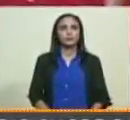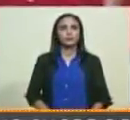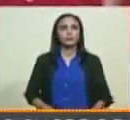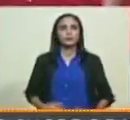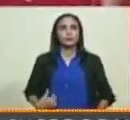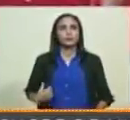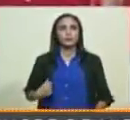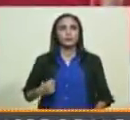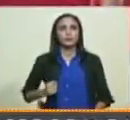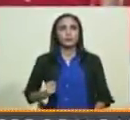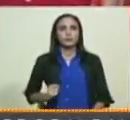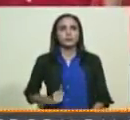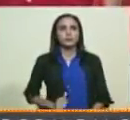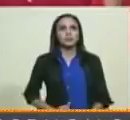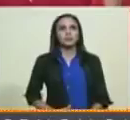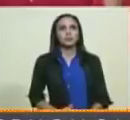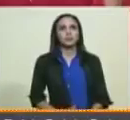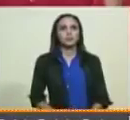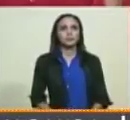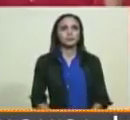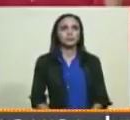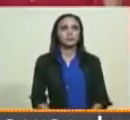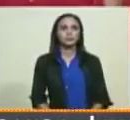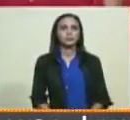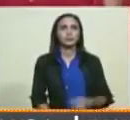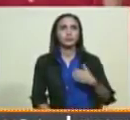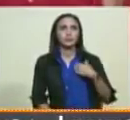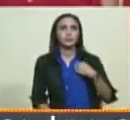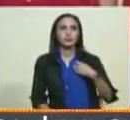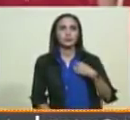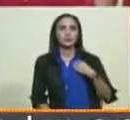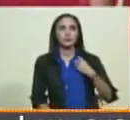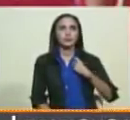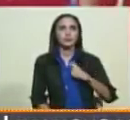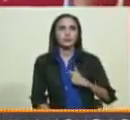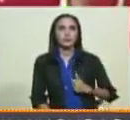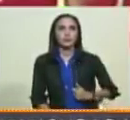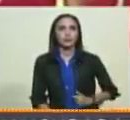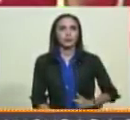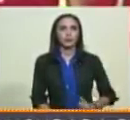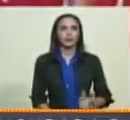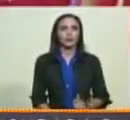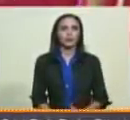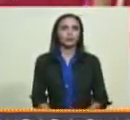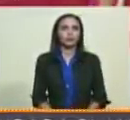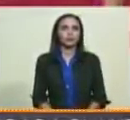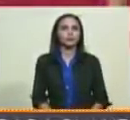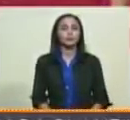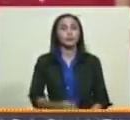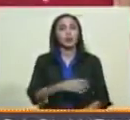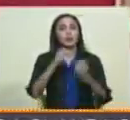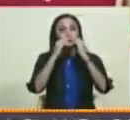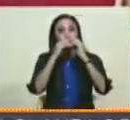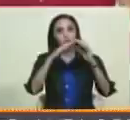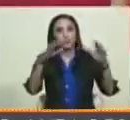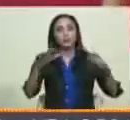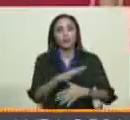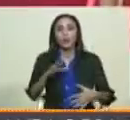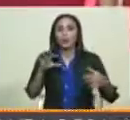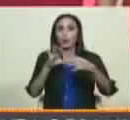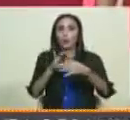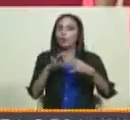enviar un mensaje de paz y además un mensaje de unión a toda la clase